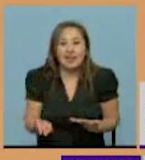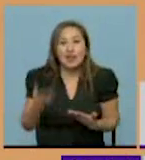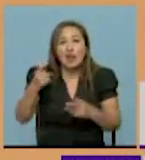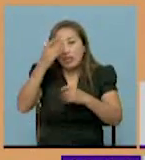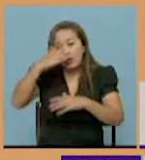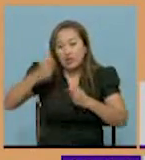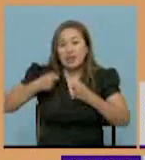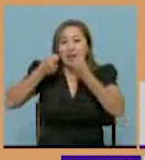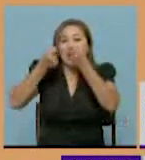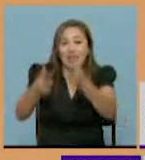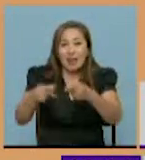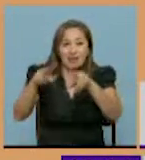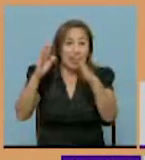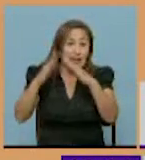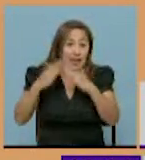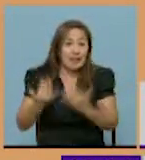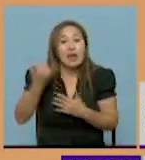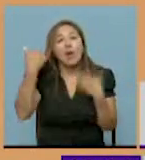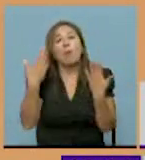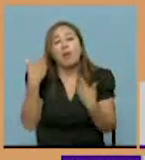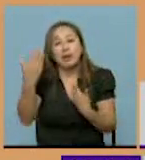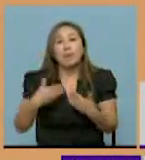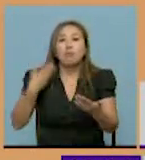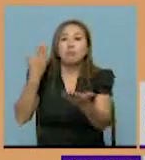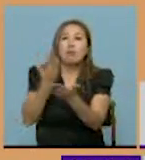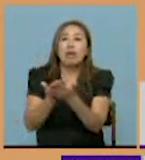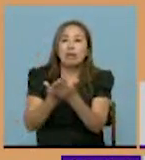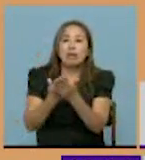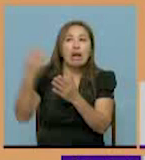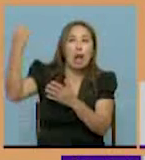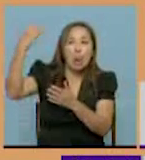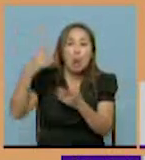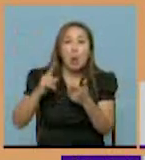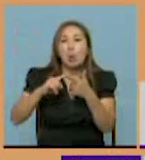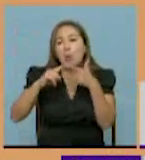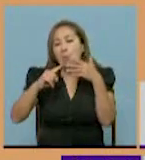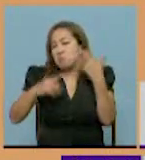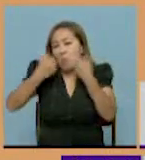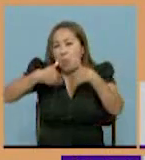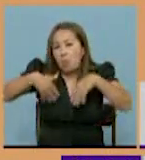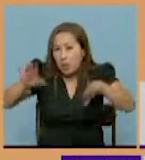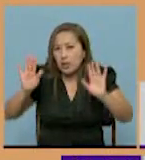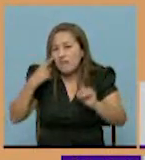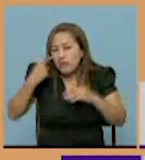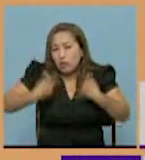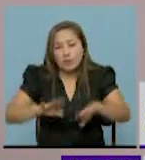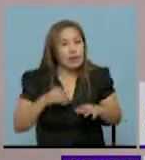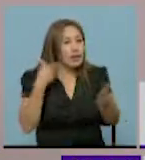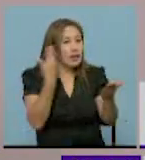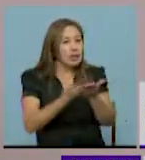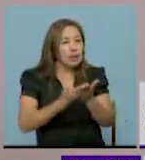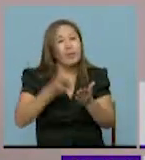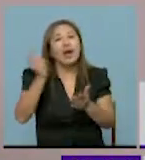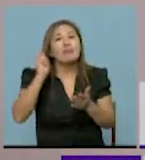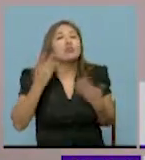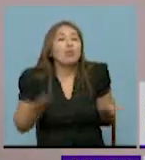adjudica el lote, ya tiene la posibilidad de solicitar los medidores y acceder como cualquier ciudadano a los servicios públicos. ¿Tiene que pagar una cuota?